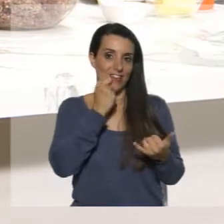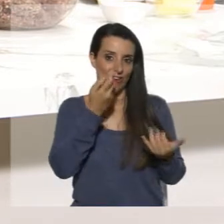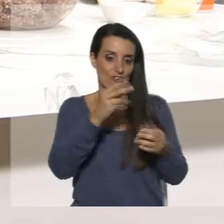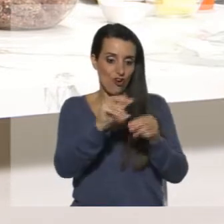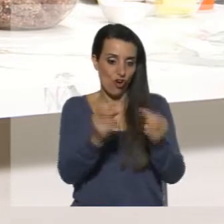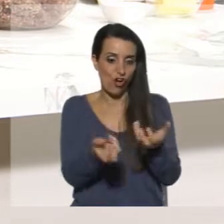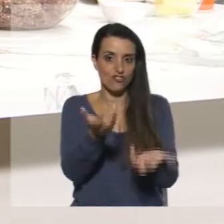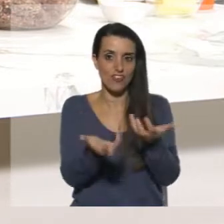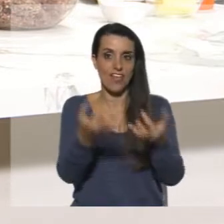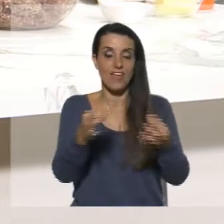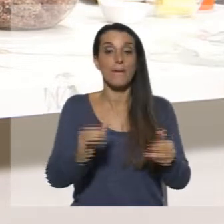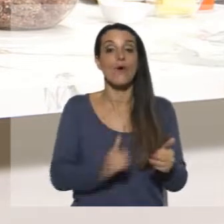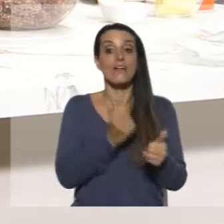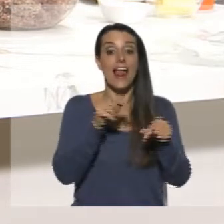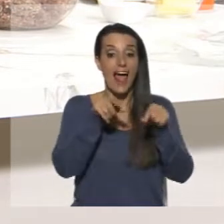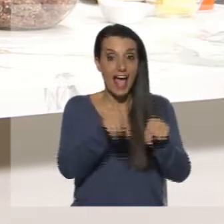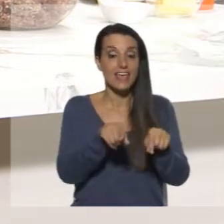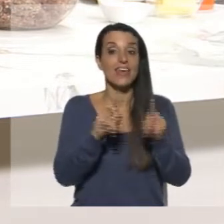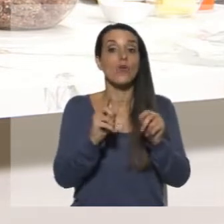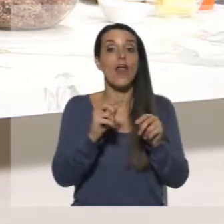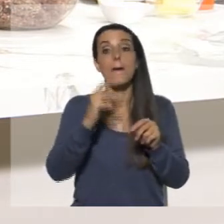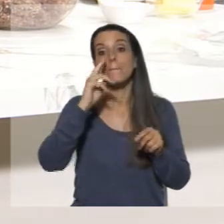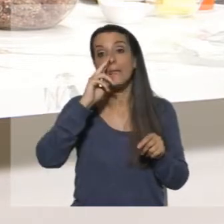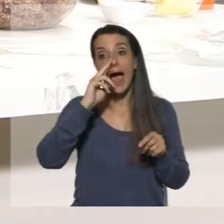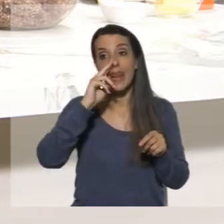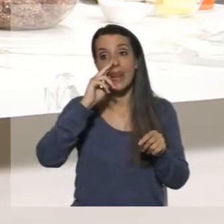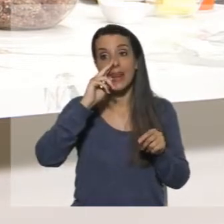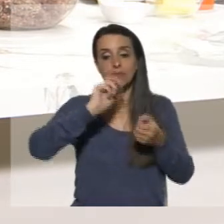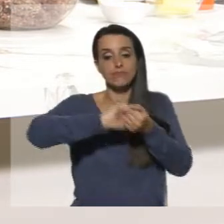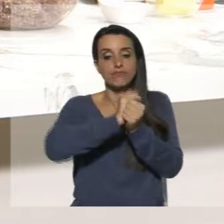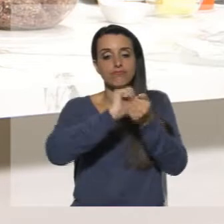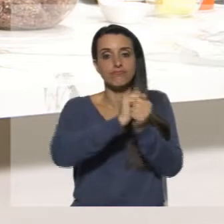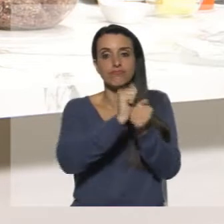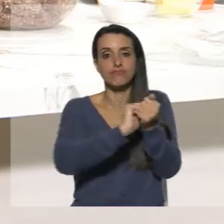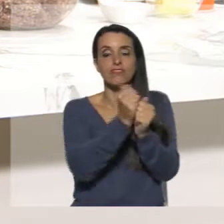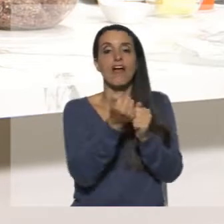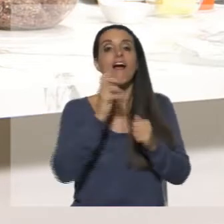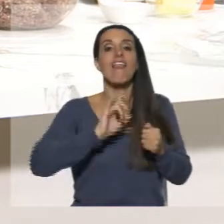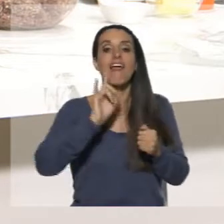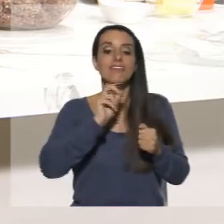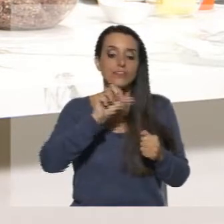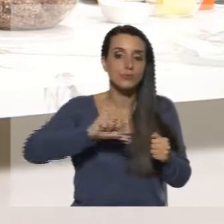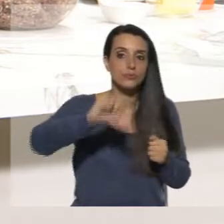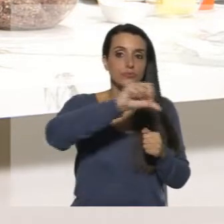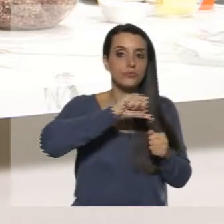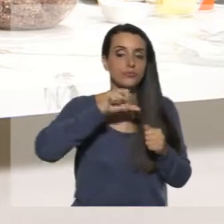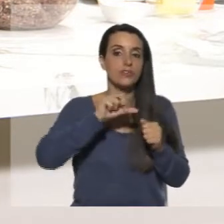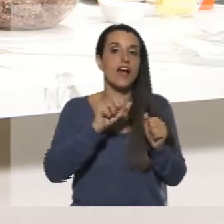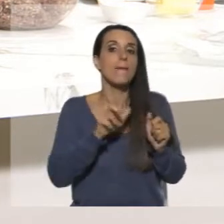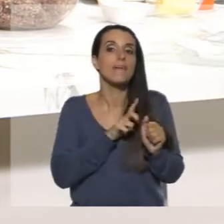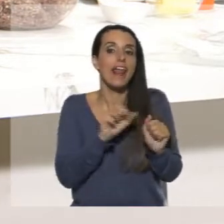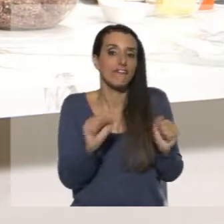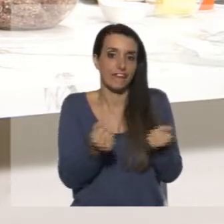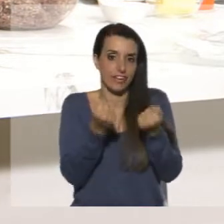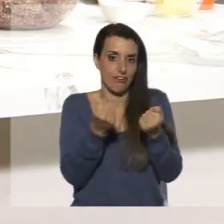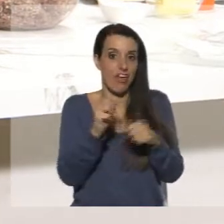Ahí vamos a aprovechar y acá mismo vamos a deshacer la miga de pan, le vamos a poner un poquito de leche y vamos a dejar ese relleno que se enfríe un poquitito, así después